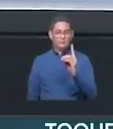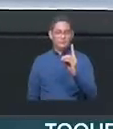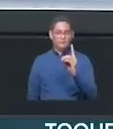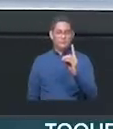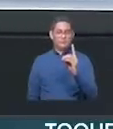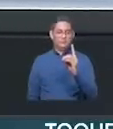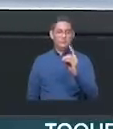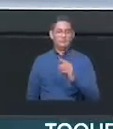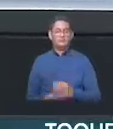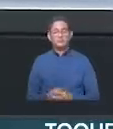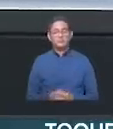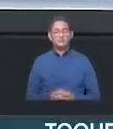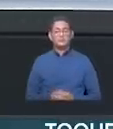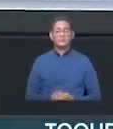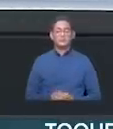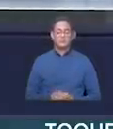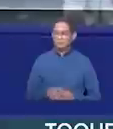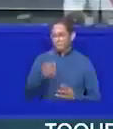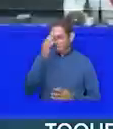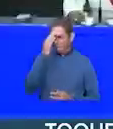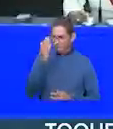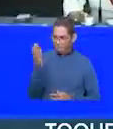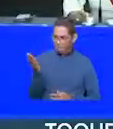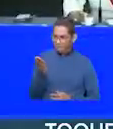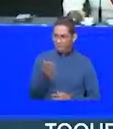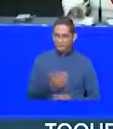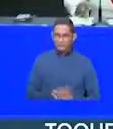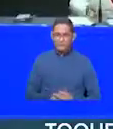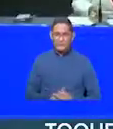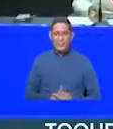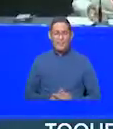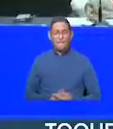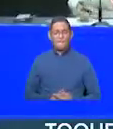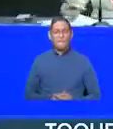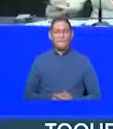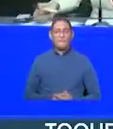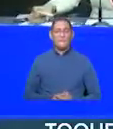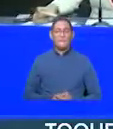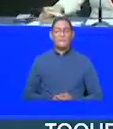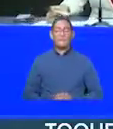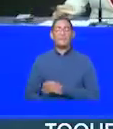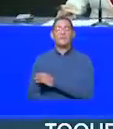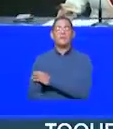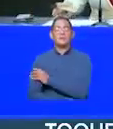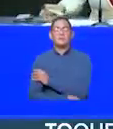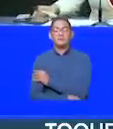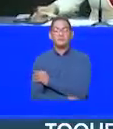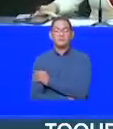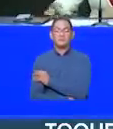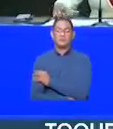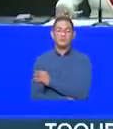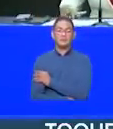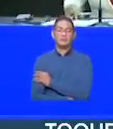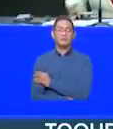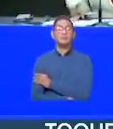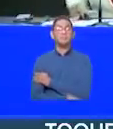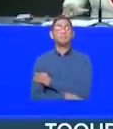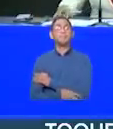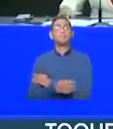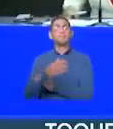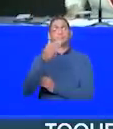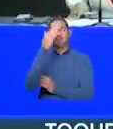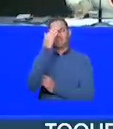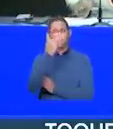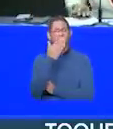país buenas tardes señor tutor tiene la palabra muchas gracias ministro sucre